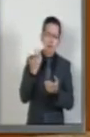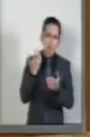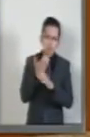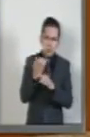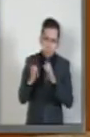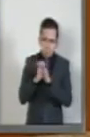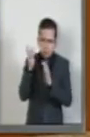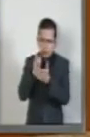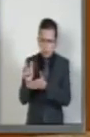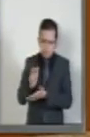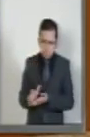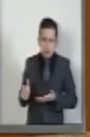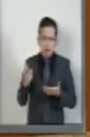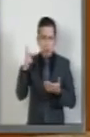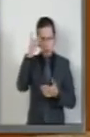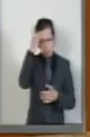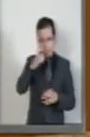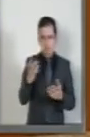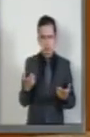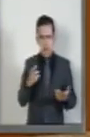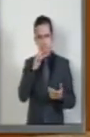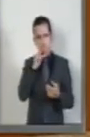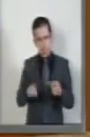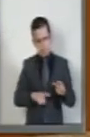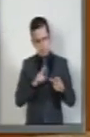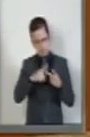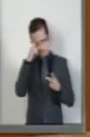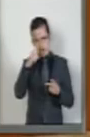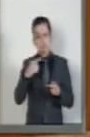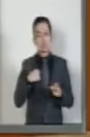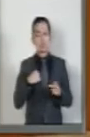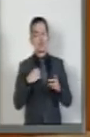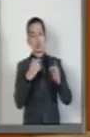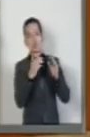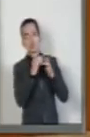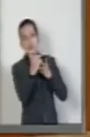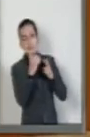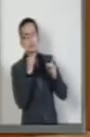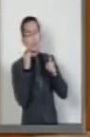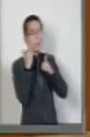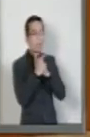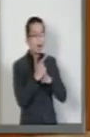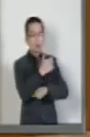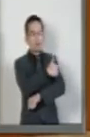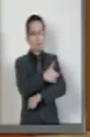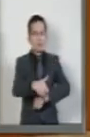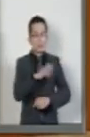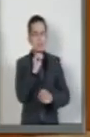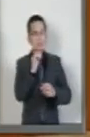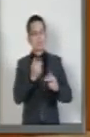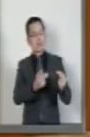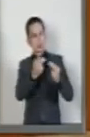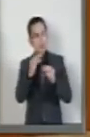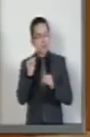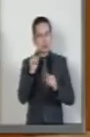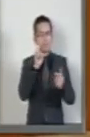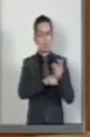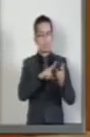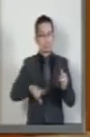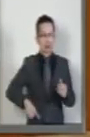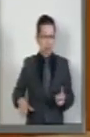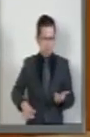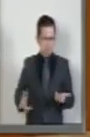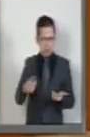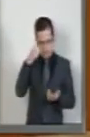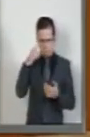de conflicto de intereses para demostrar que no están relacionados con los servidores públicos que toman